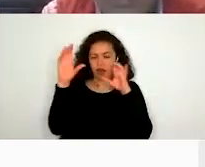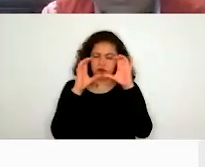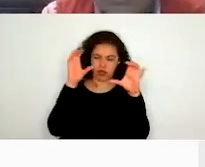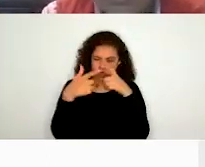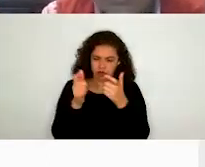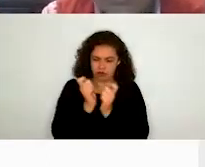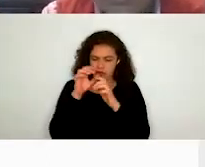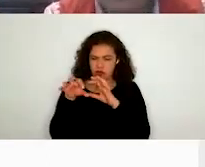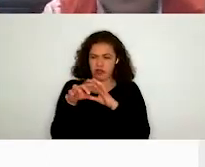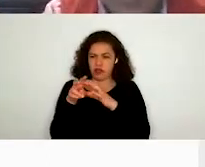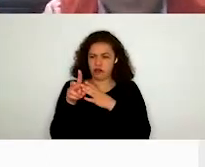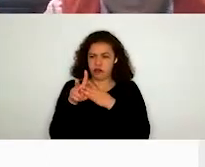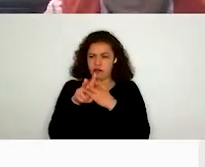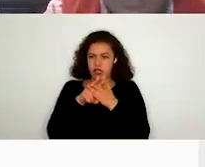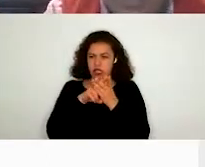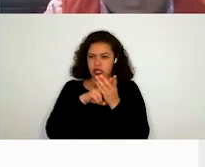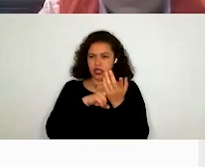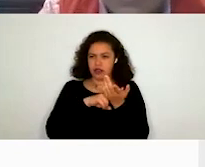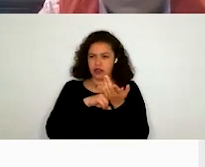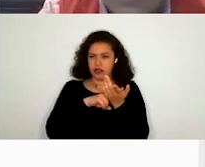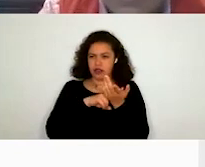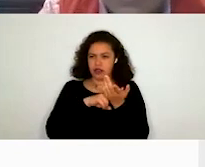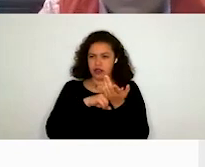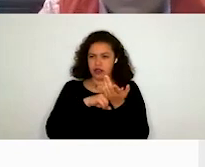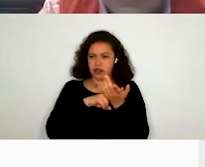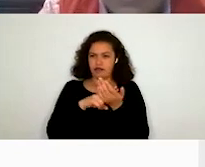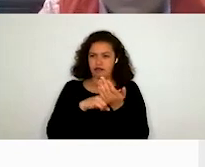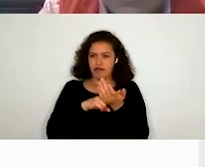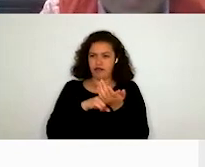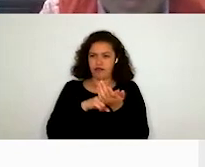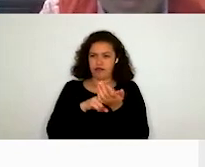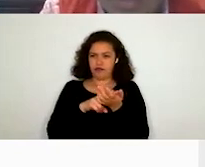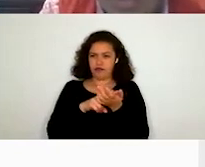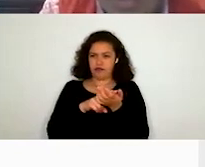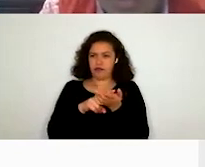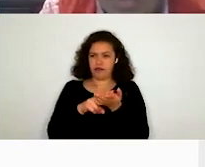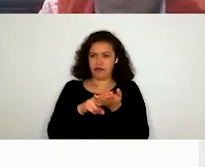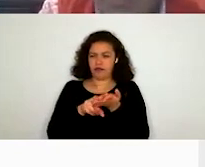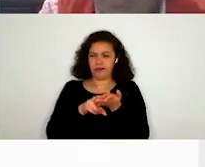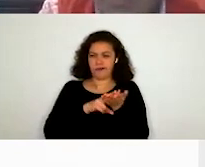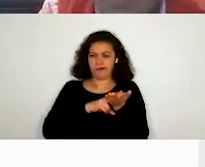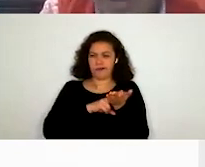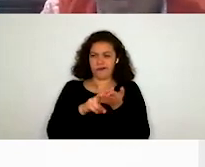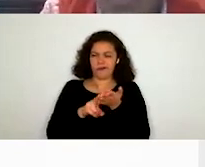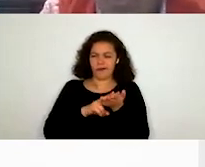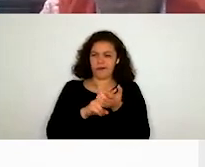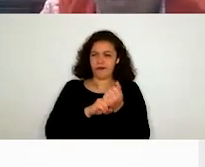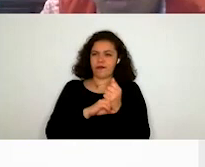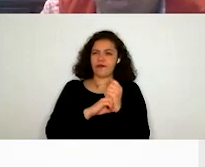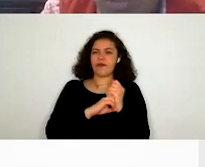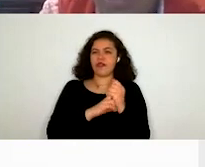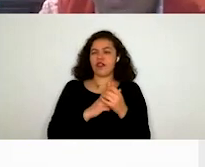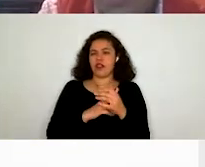que es de color verde. Y donde exista brigada multifuncional, se pueden identificar con un color